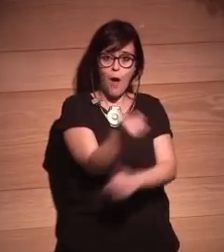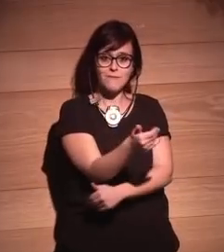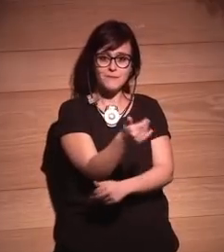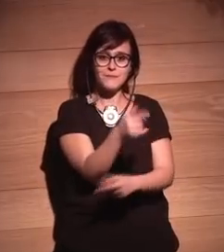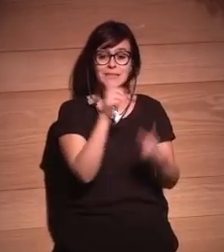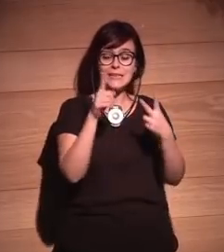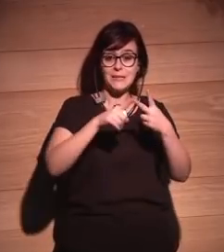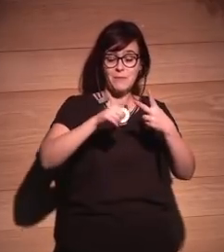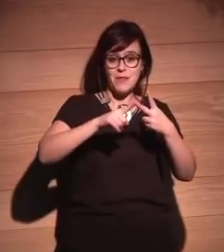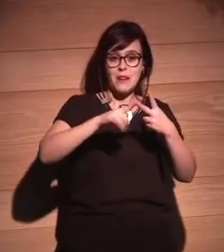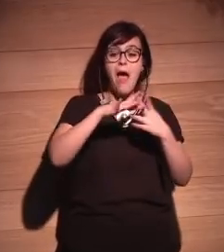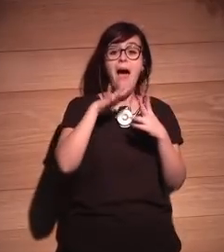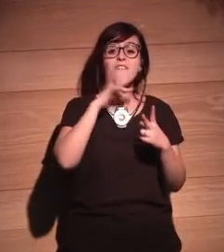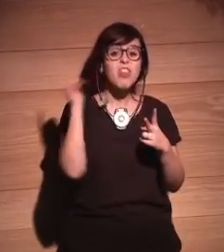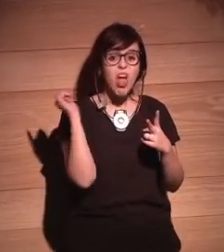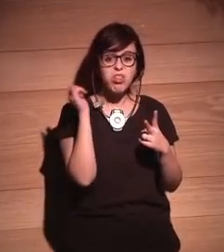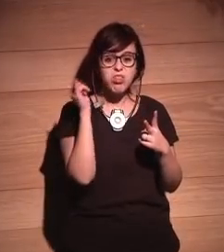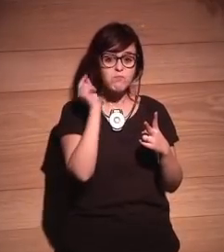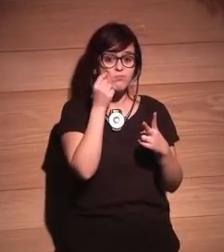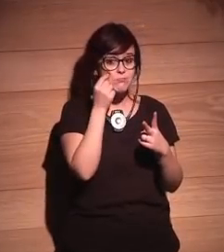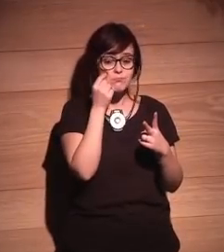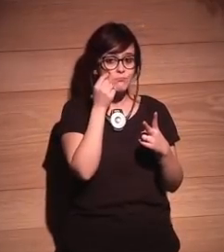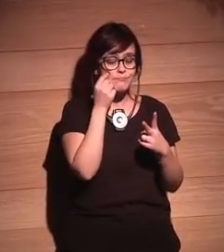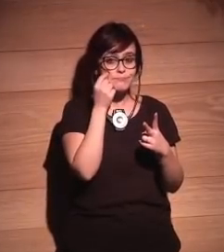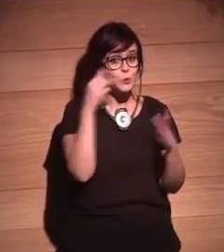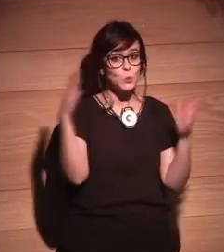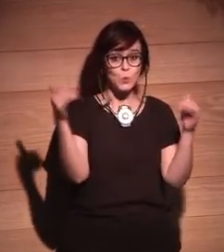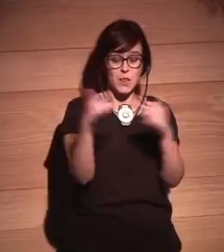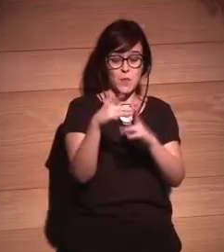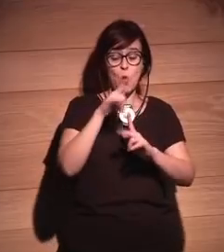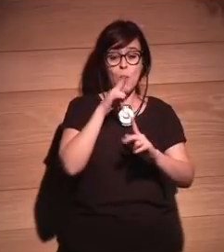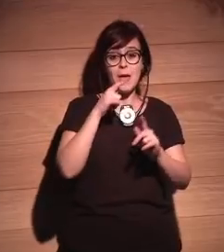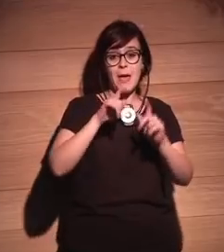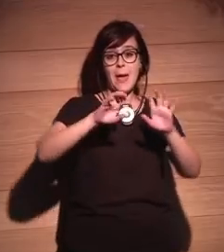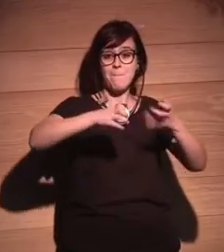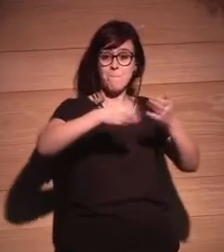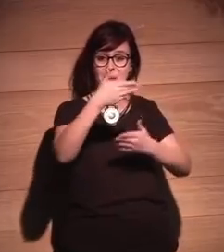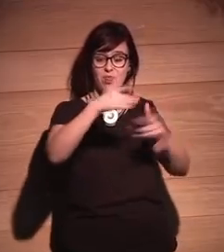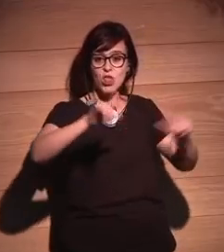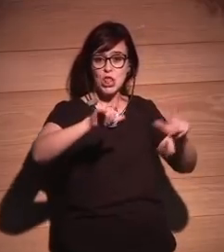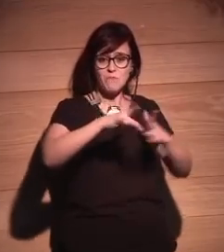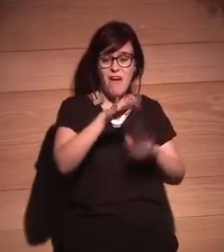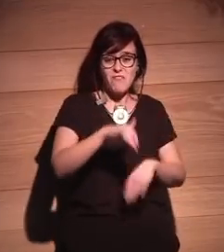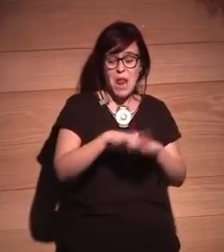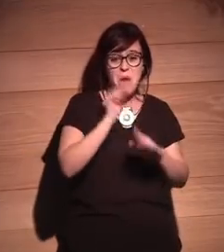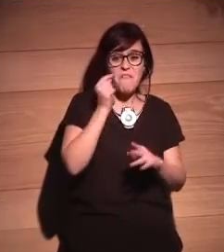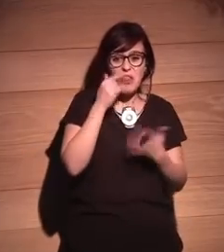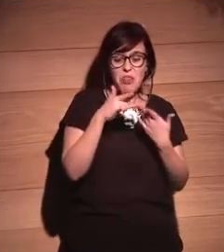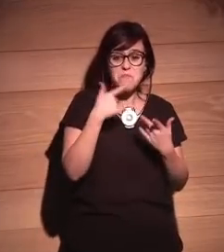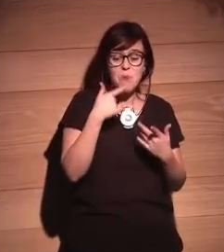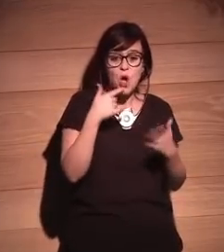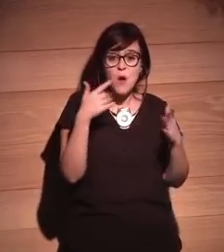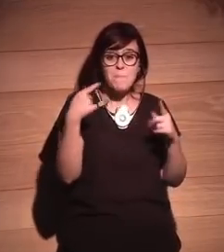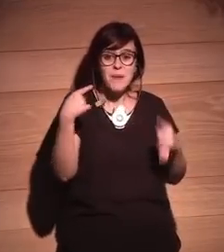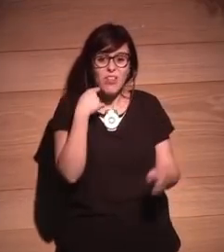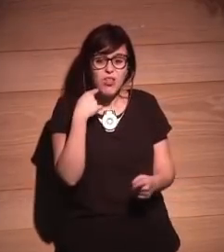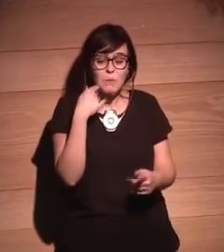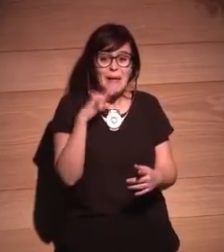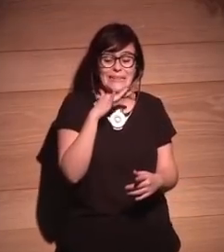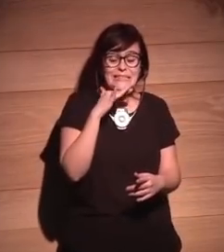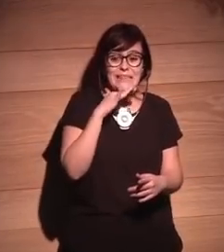no existen las habilidades. O sea, las habilidades, sobre todo en los medios convencionales, en muchos casos se han perdido, no están, y el talento